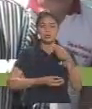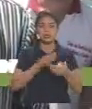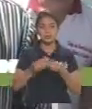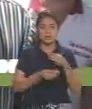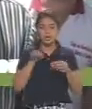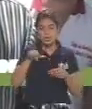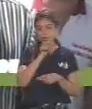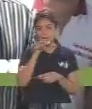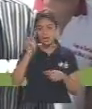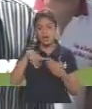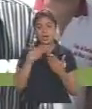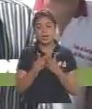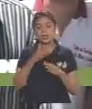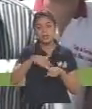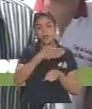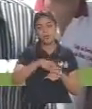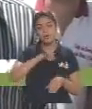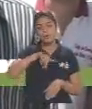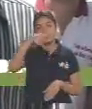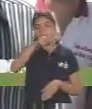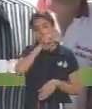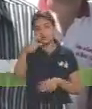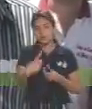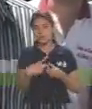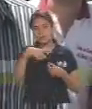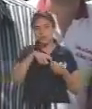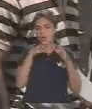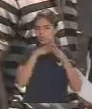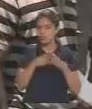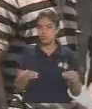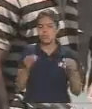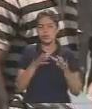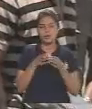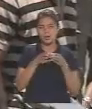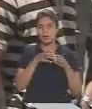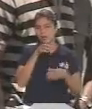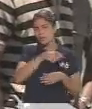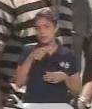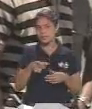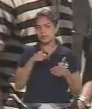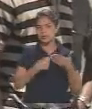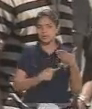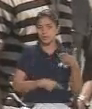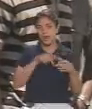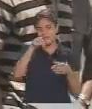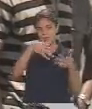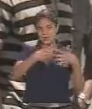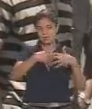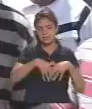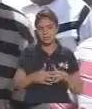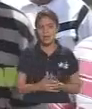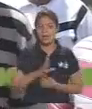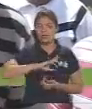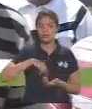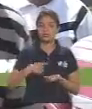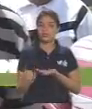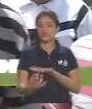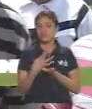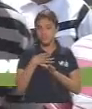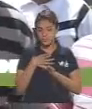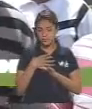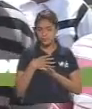entre esta semana hasta el jueves de la semana que viene, la incorporación de todos los compañeros, pero a la nómina de Comeca. Nos votaron